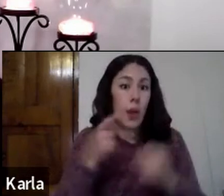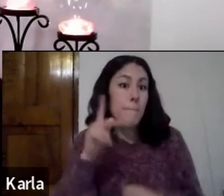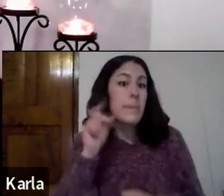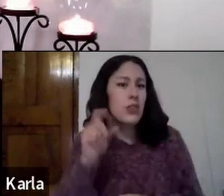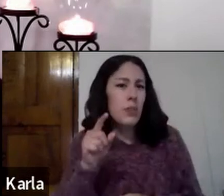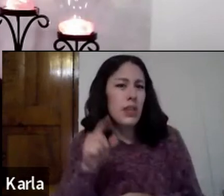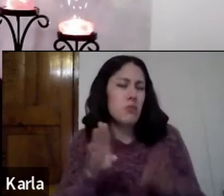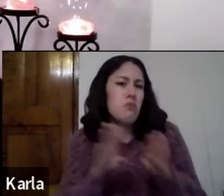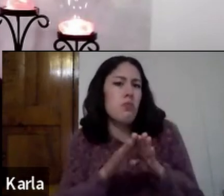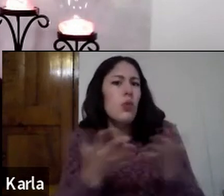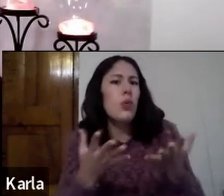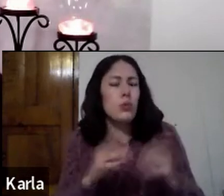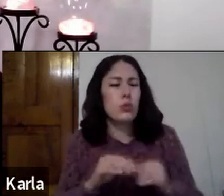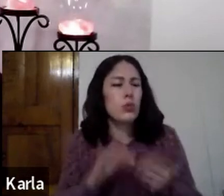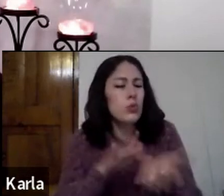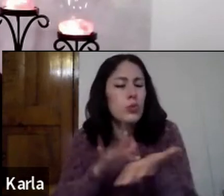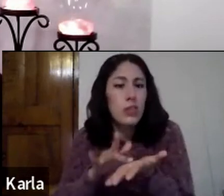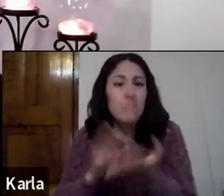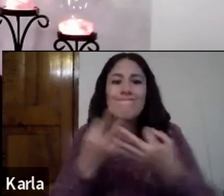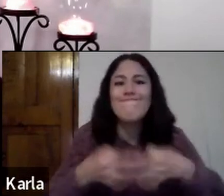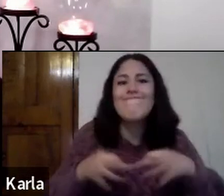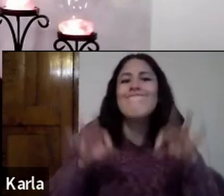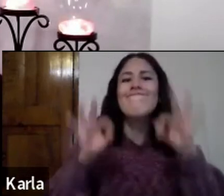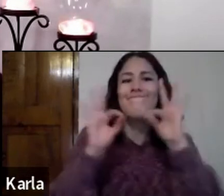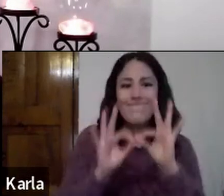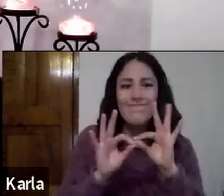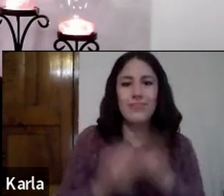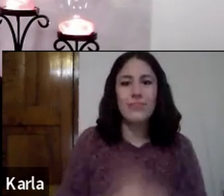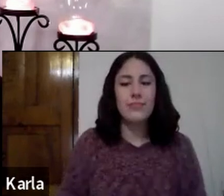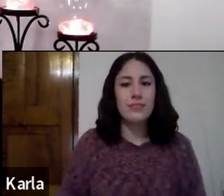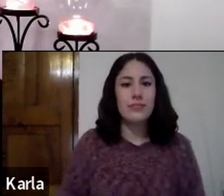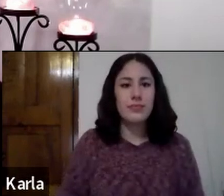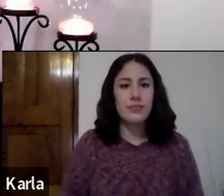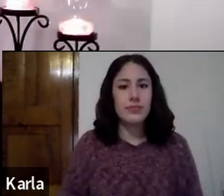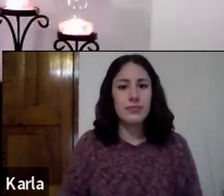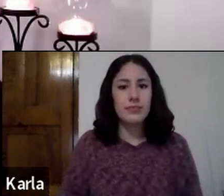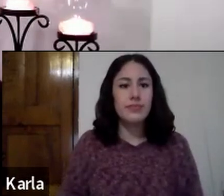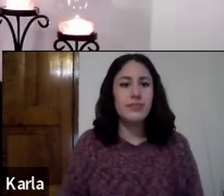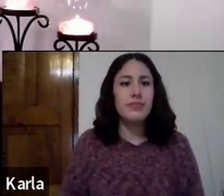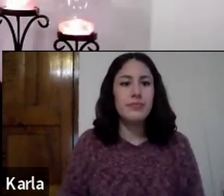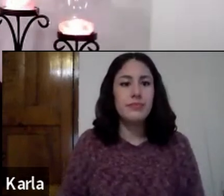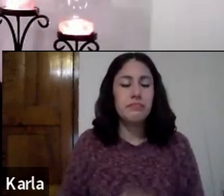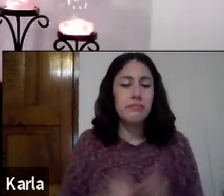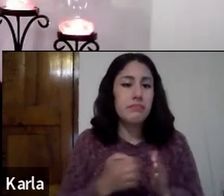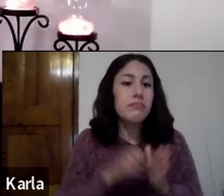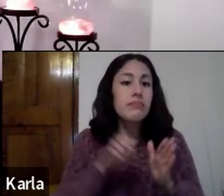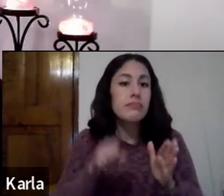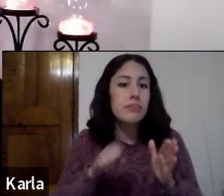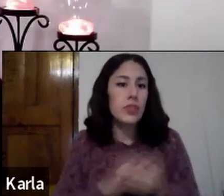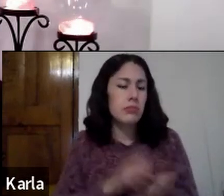porque parte de apoyar a alguien a través de una práctica como esta de